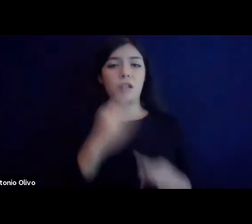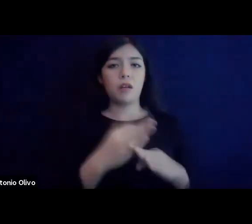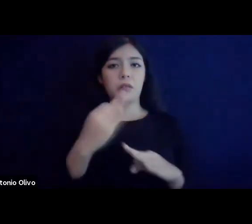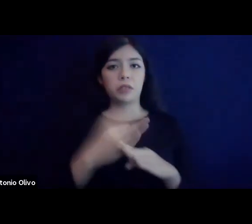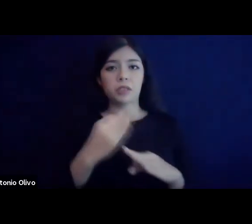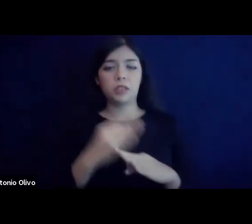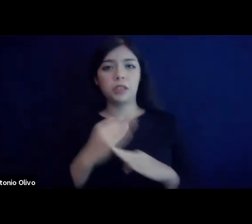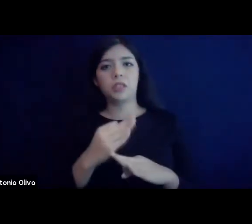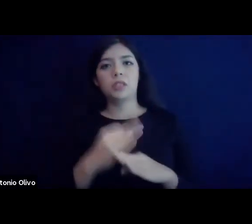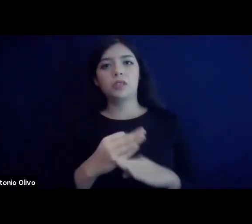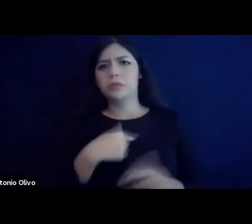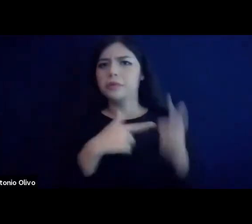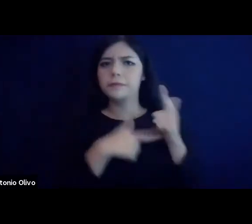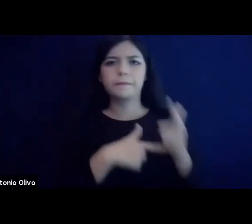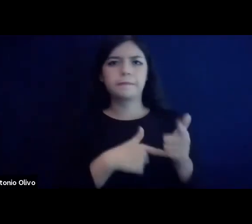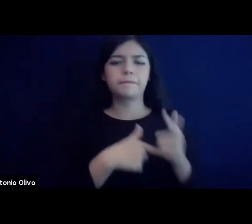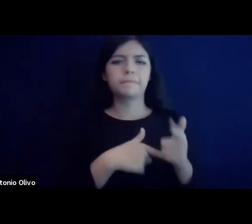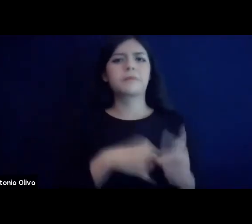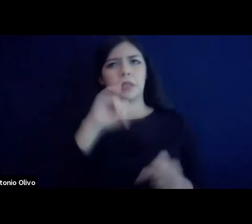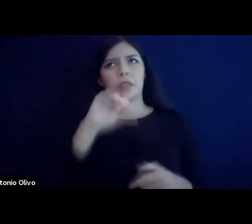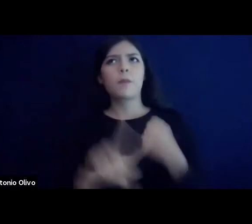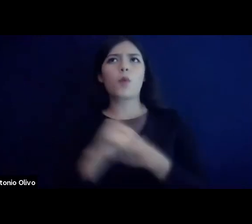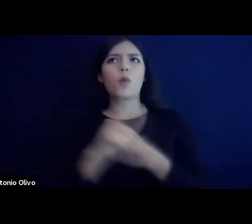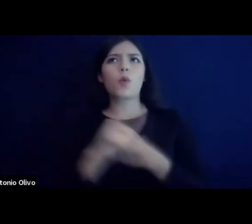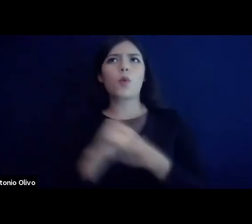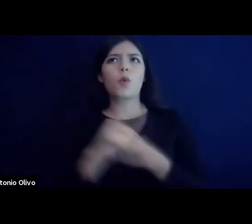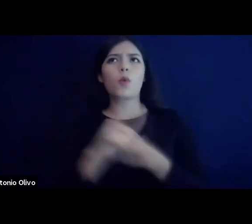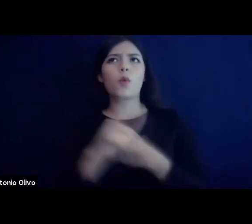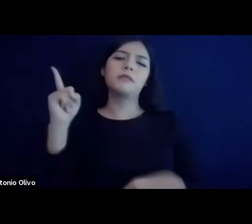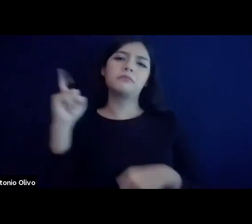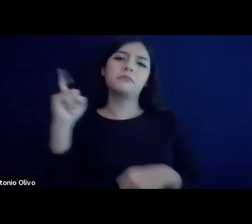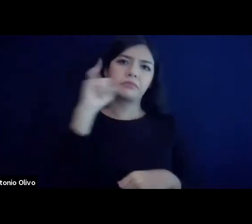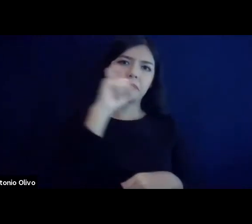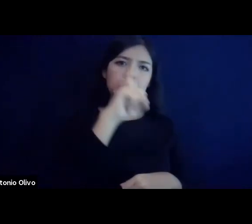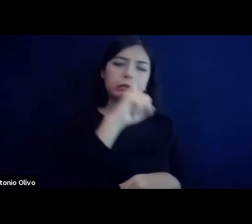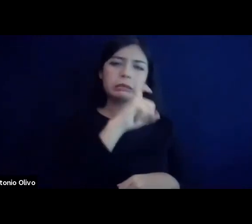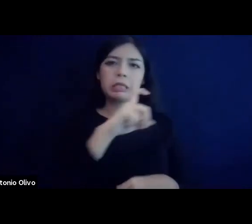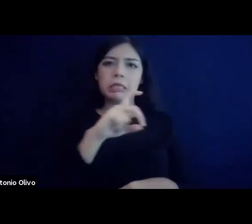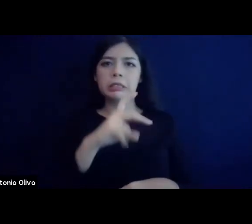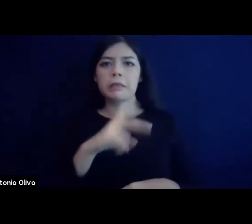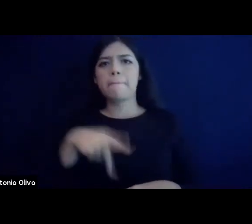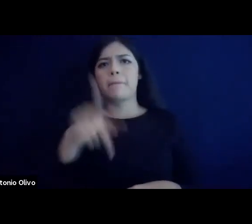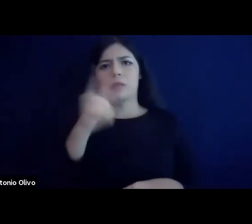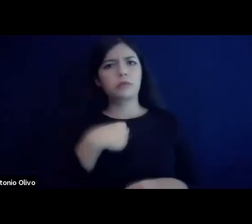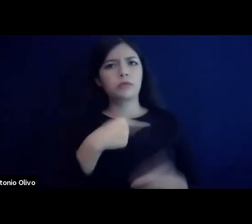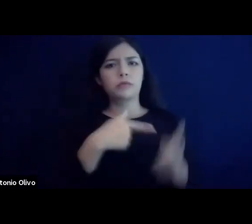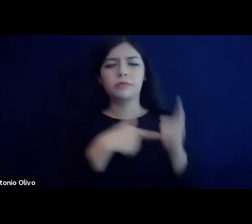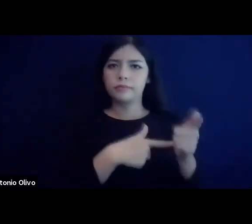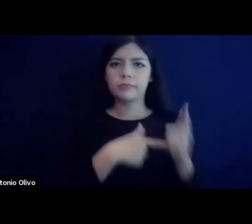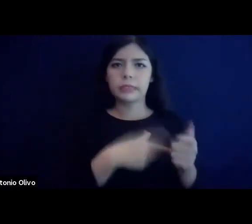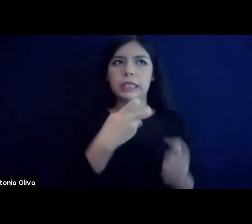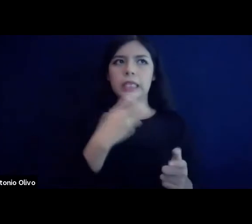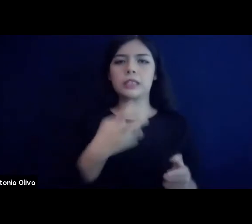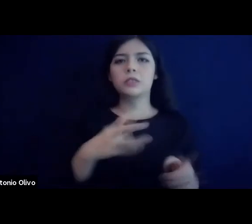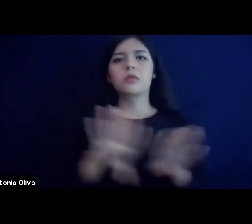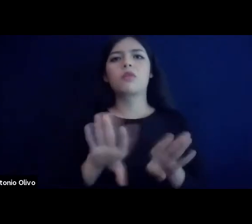problemas, pero eso ya es para, ya son cuestiones técnicas, que sería interesante también en el seminario, creo que sí, también se ha tomado